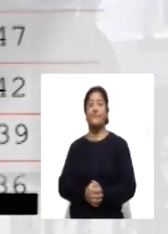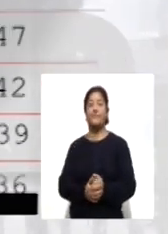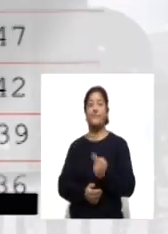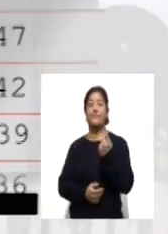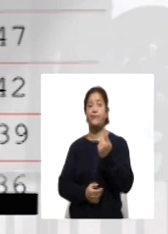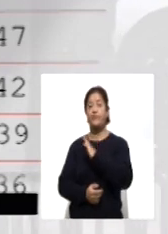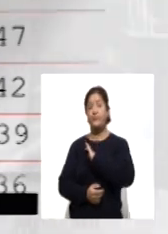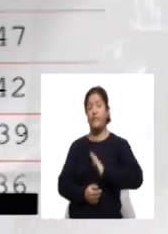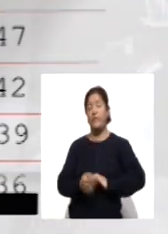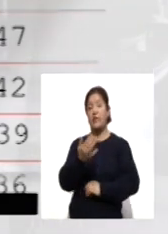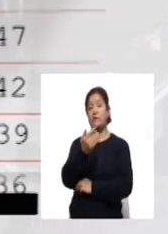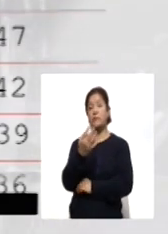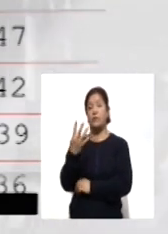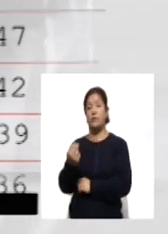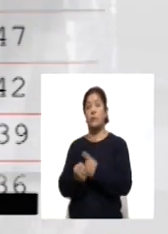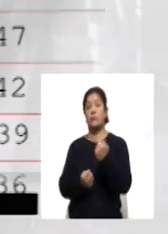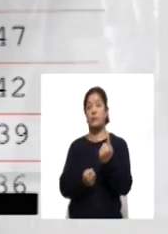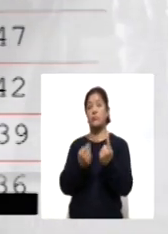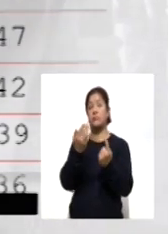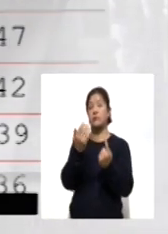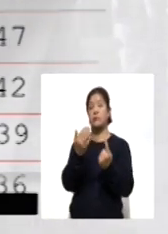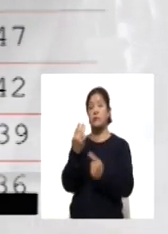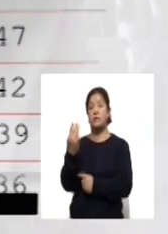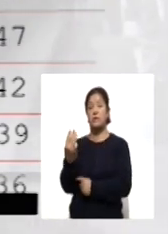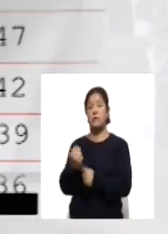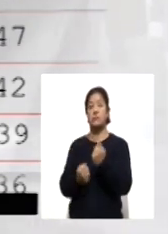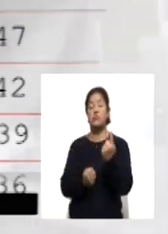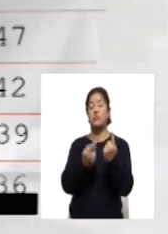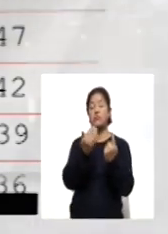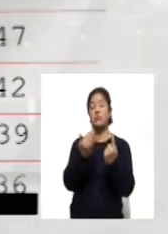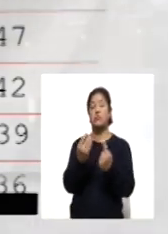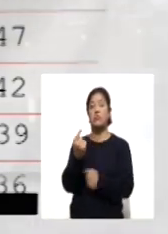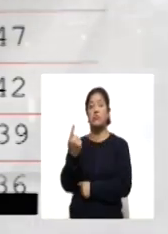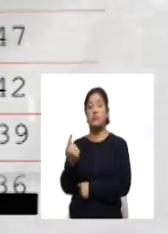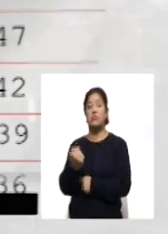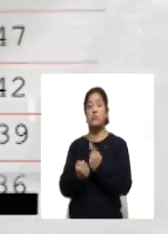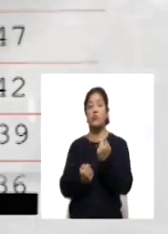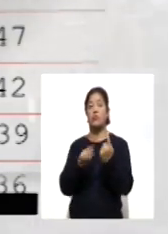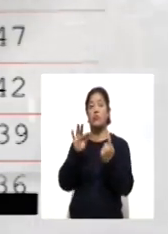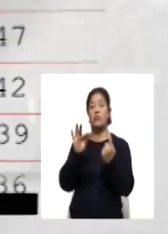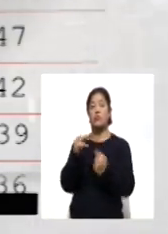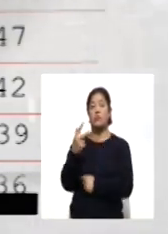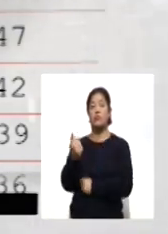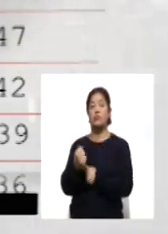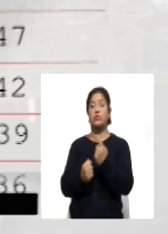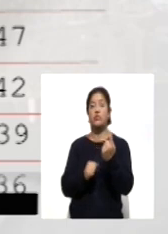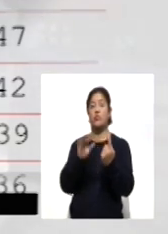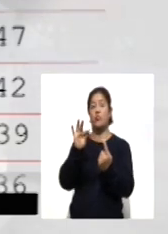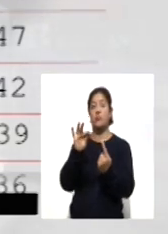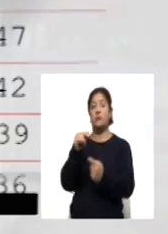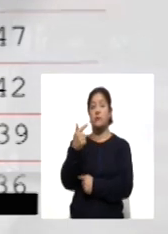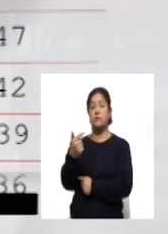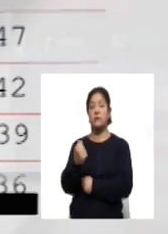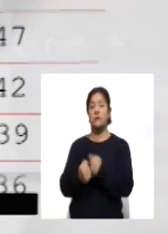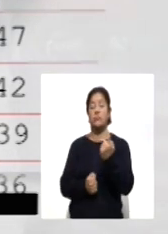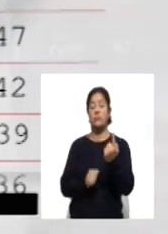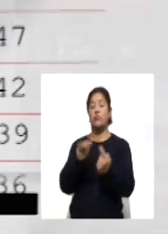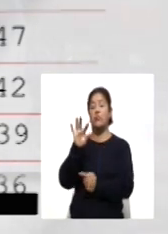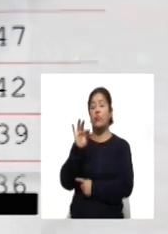Cuajumulco 54, Ixtenco 53, Cuapiastla 51, Acuamanala 48, Tocatlán